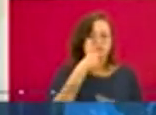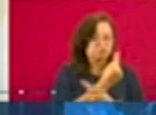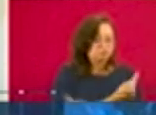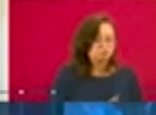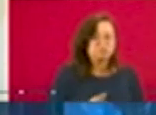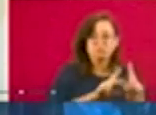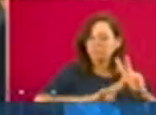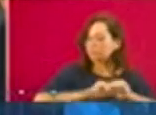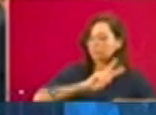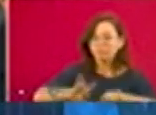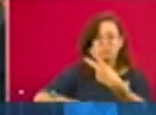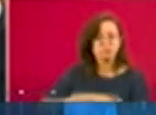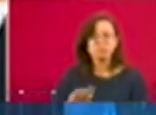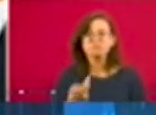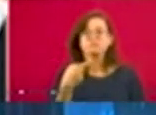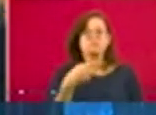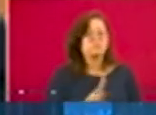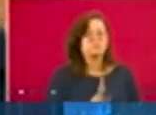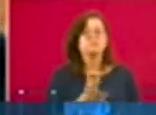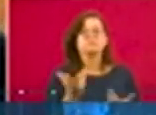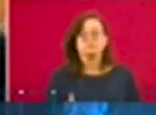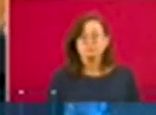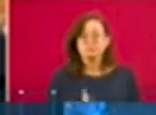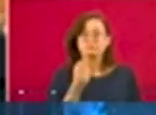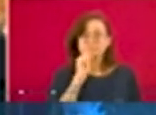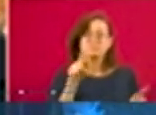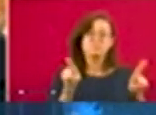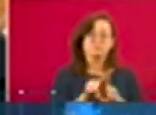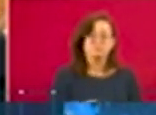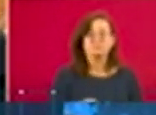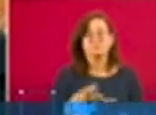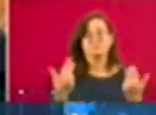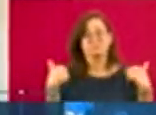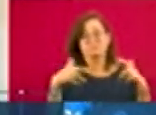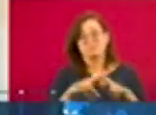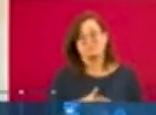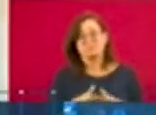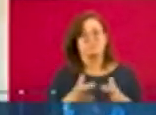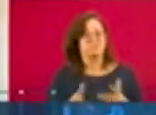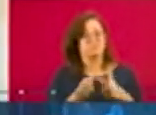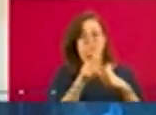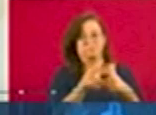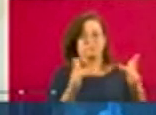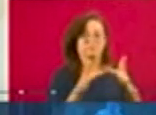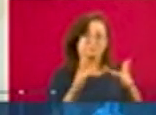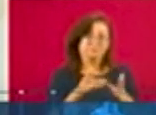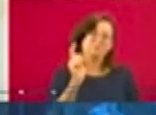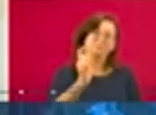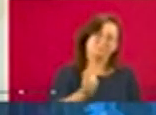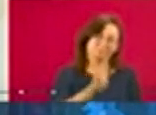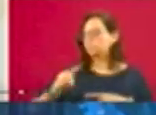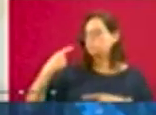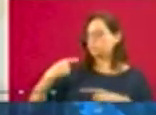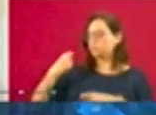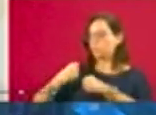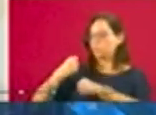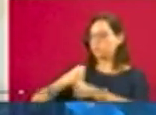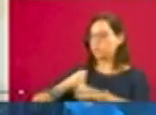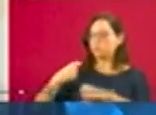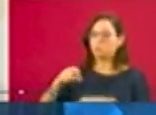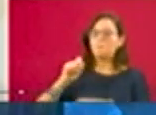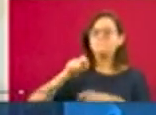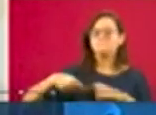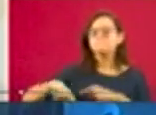78% de reparto de los libros, y los que no se han repartido, avisamos desde antes que se